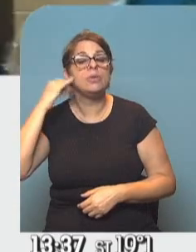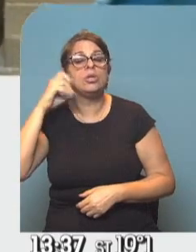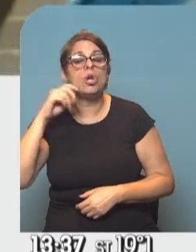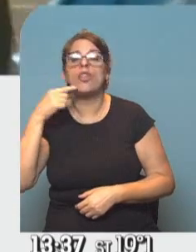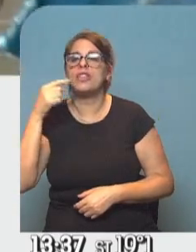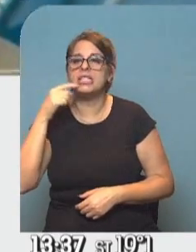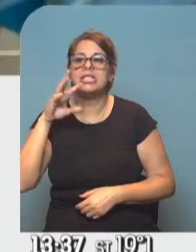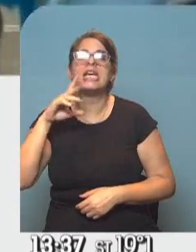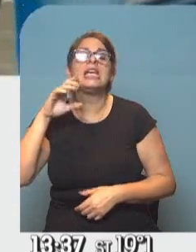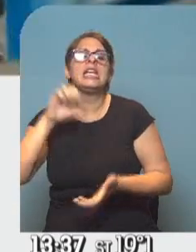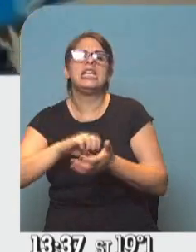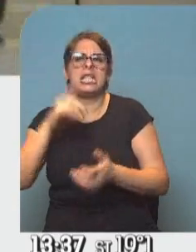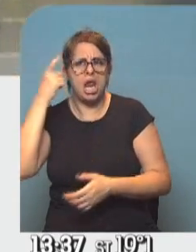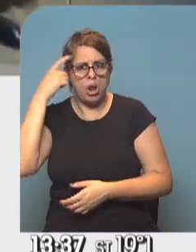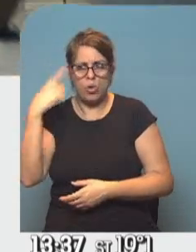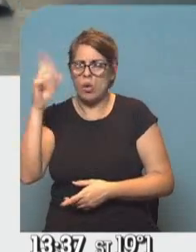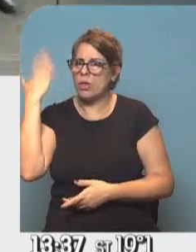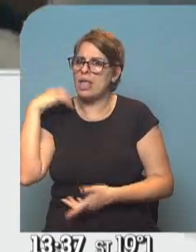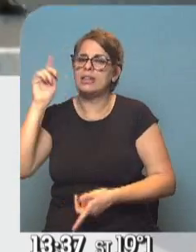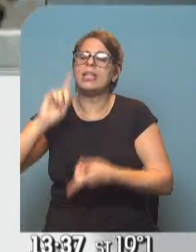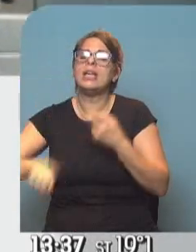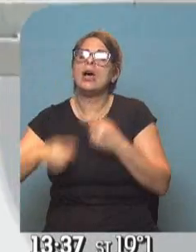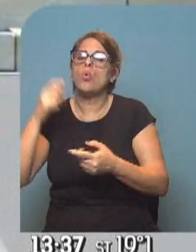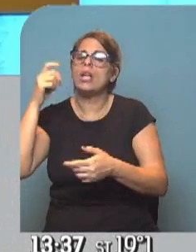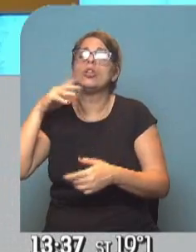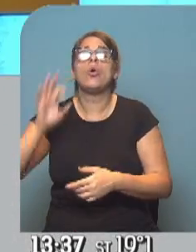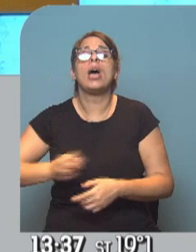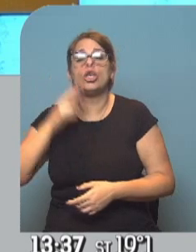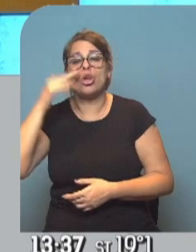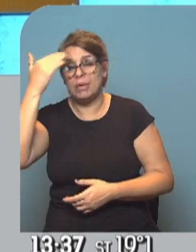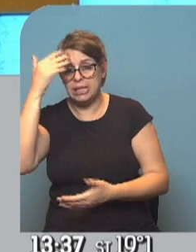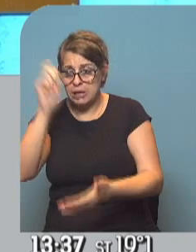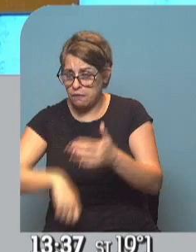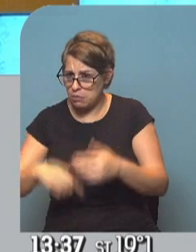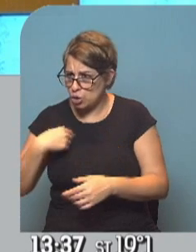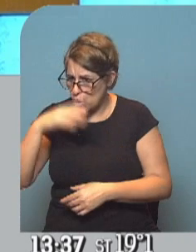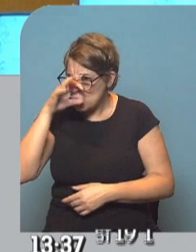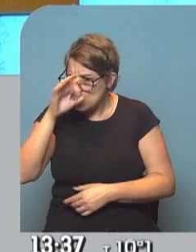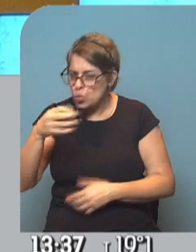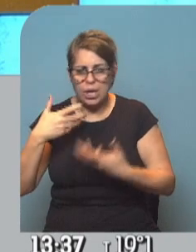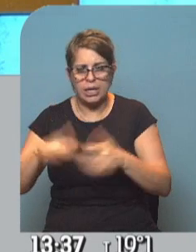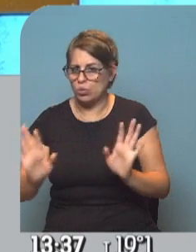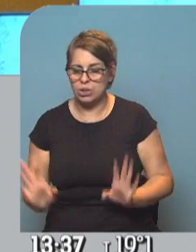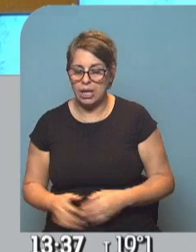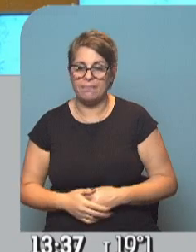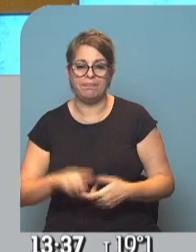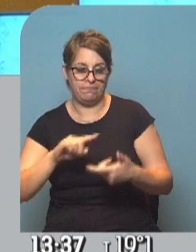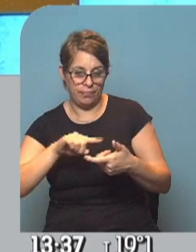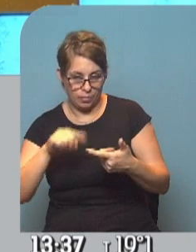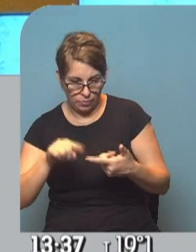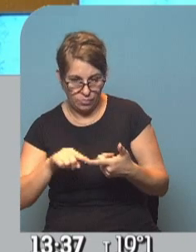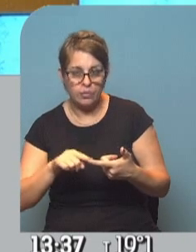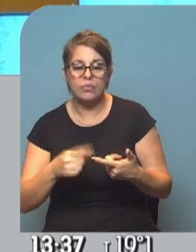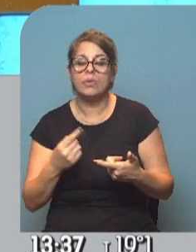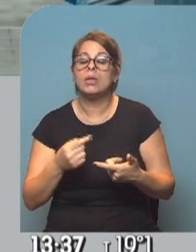loco a Irán cuando firmó el acuerdo de 2015, porque dijo, yo jamás voy a renunciar a esto. Una.